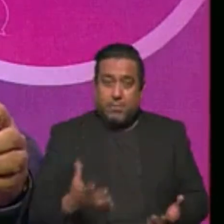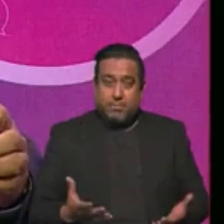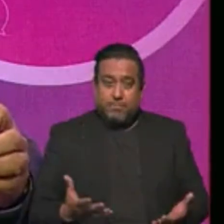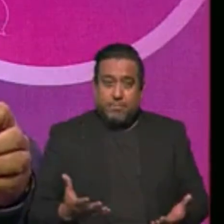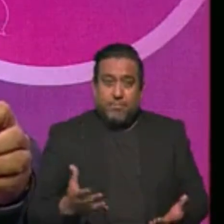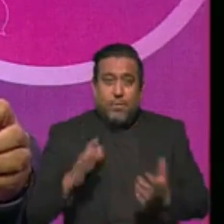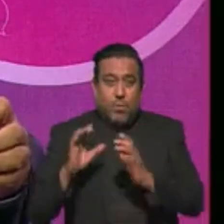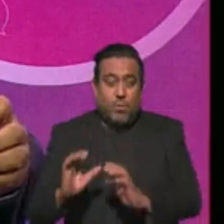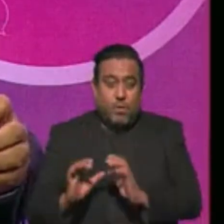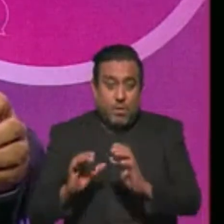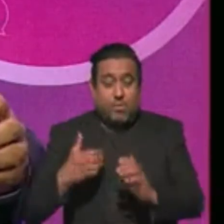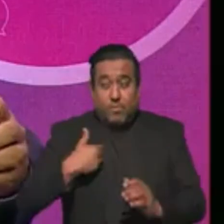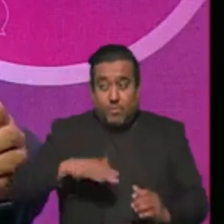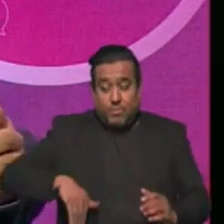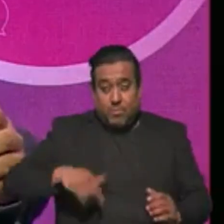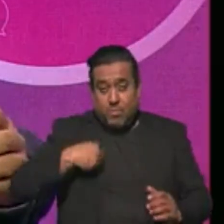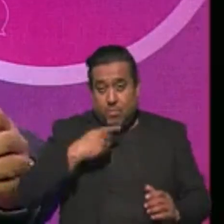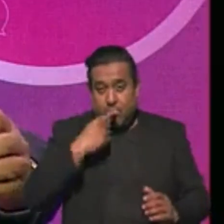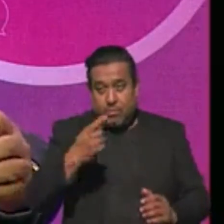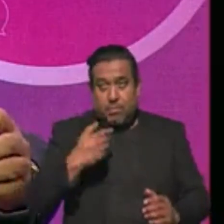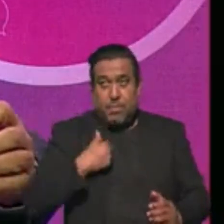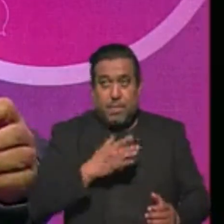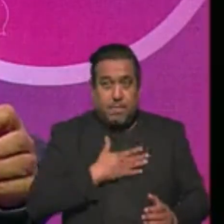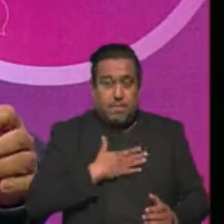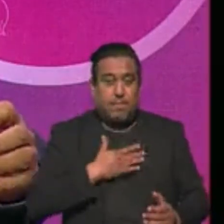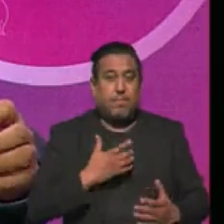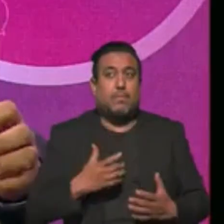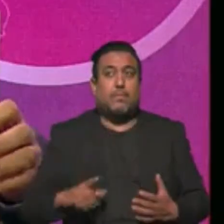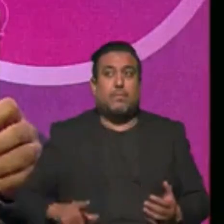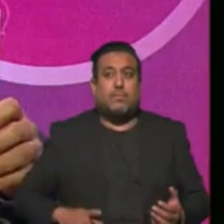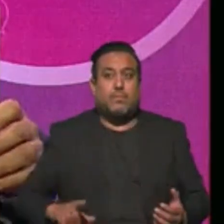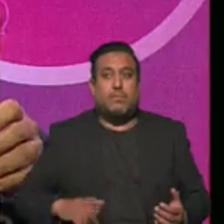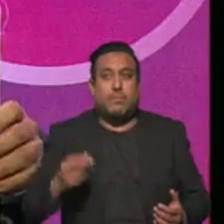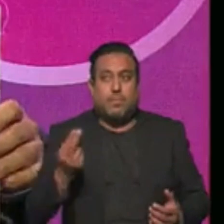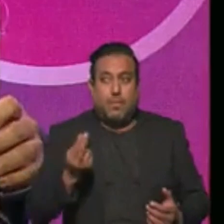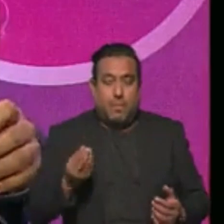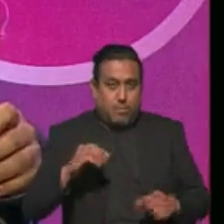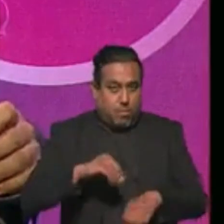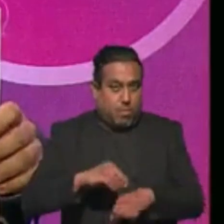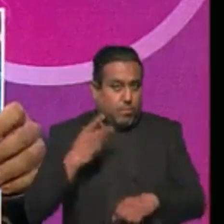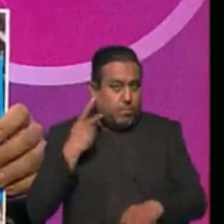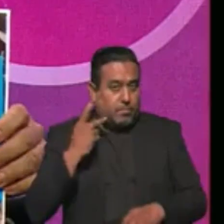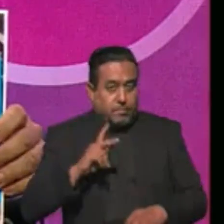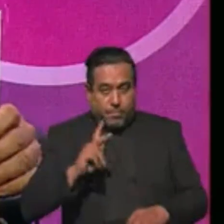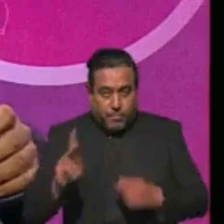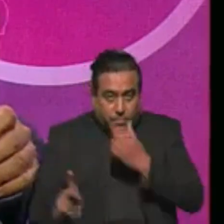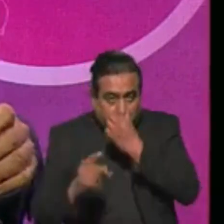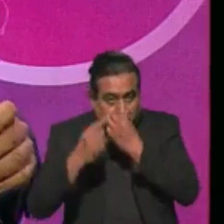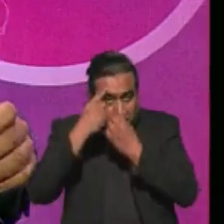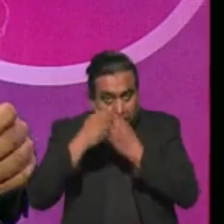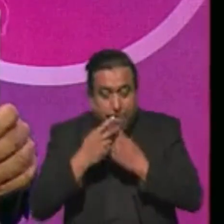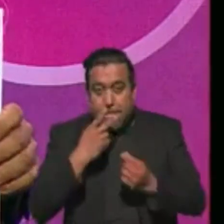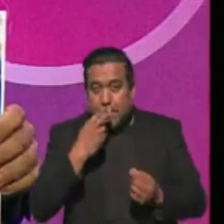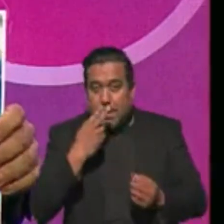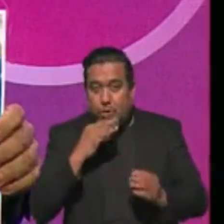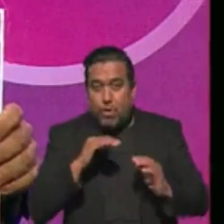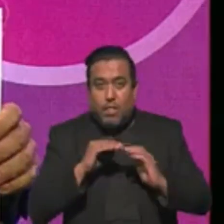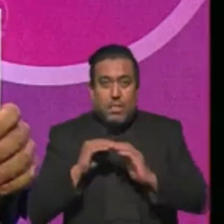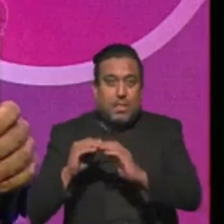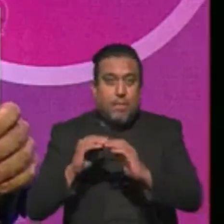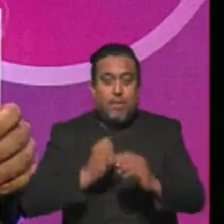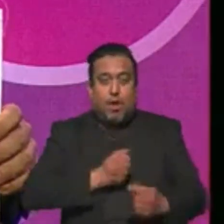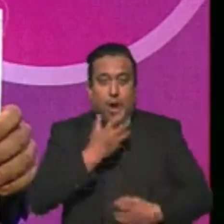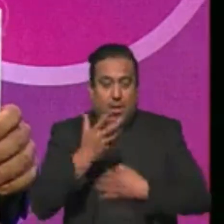yo le he planteado que en mi gobierno vamos a crear políticas públicas para una democracia